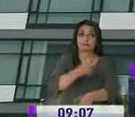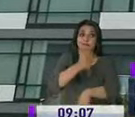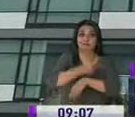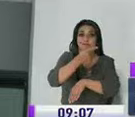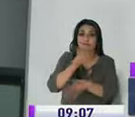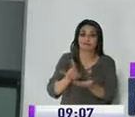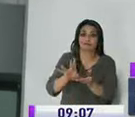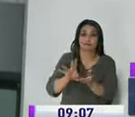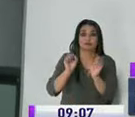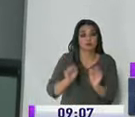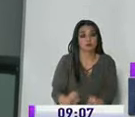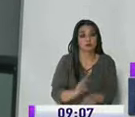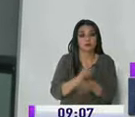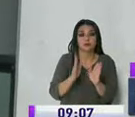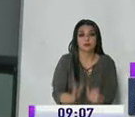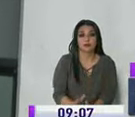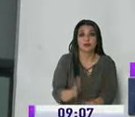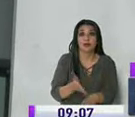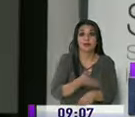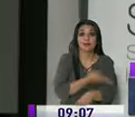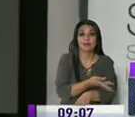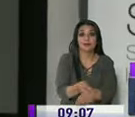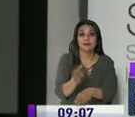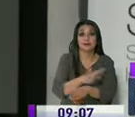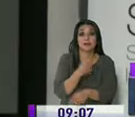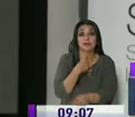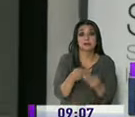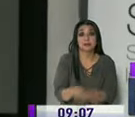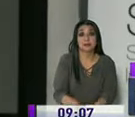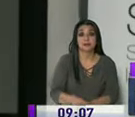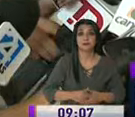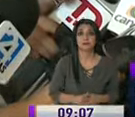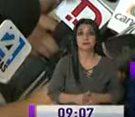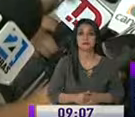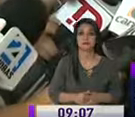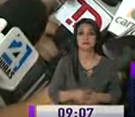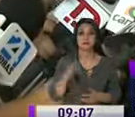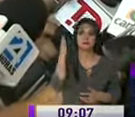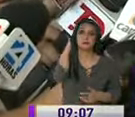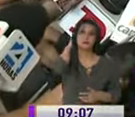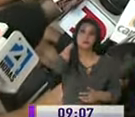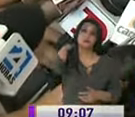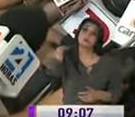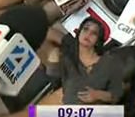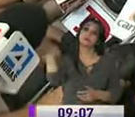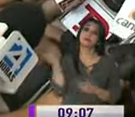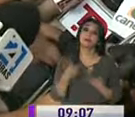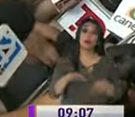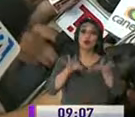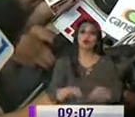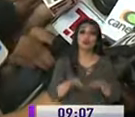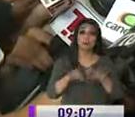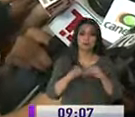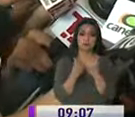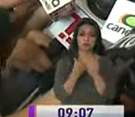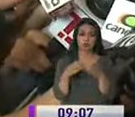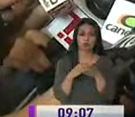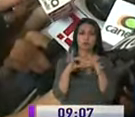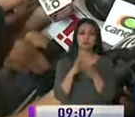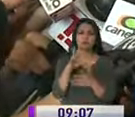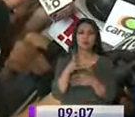la destitución de Carlos Ochoa antes de que la legislatura tome una posición. Durante estos últimos 8 meses, Alianza País ha